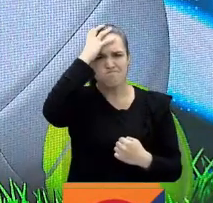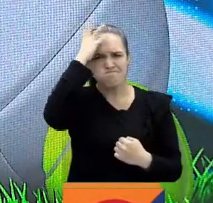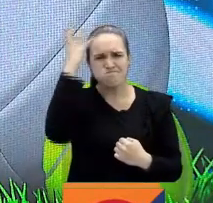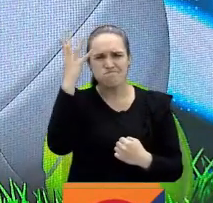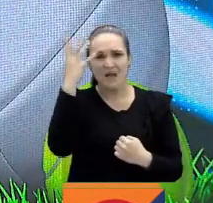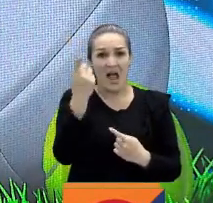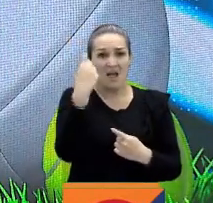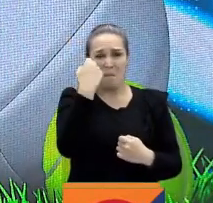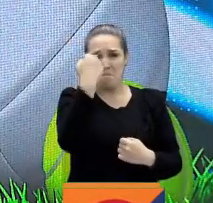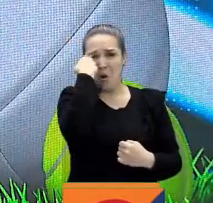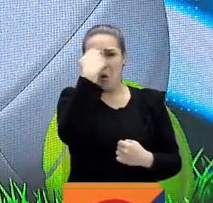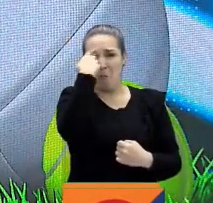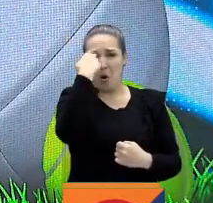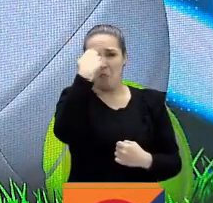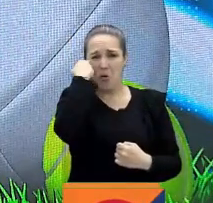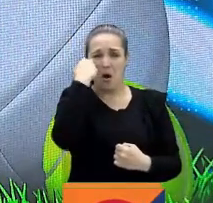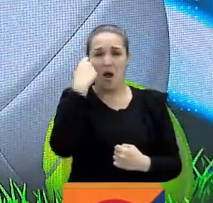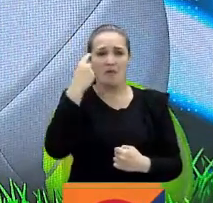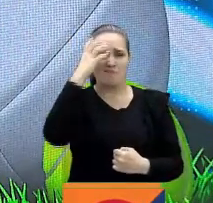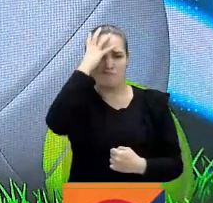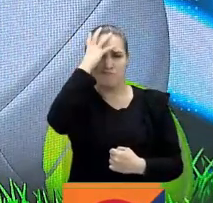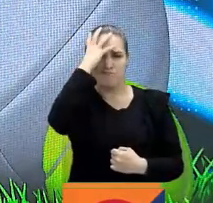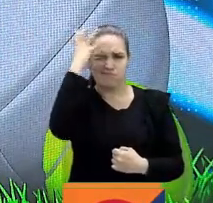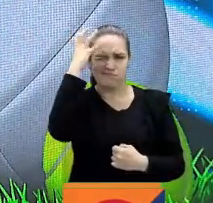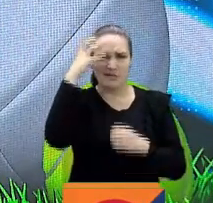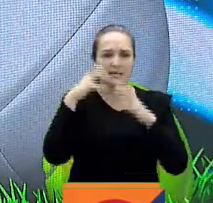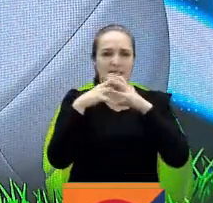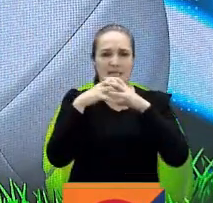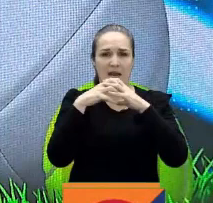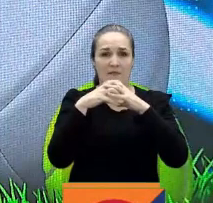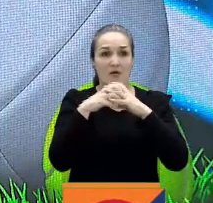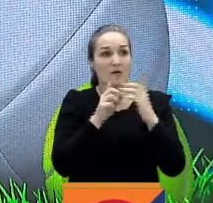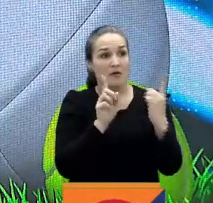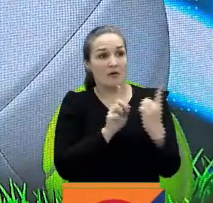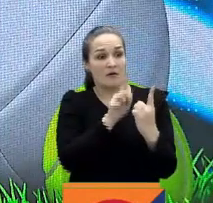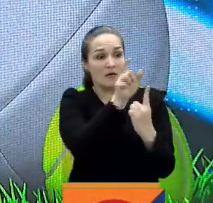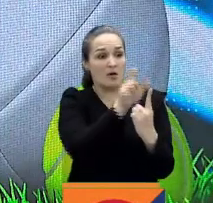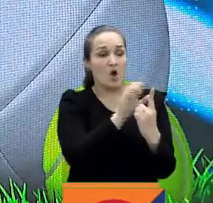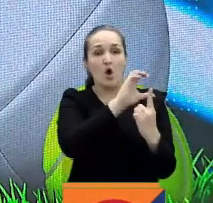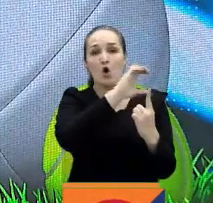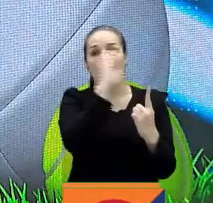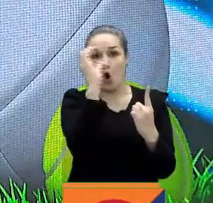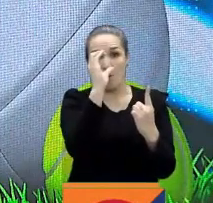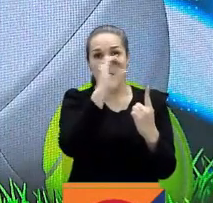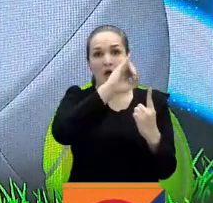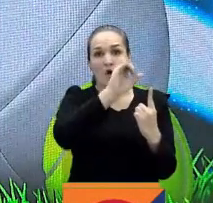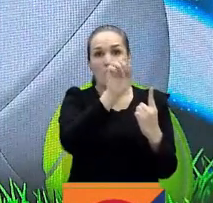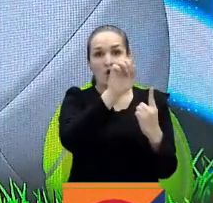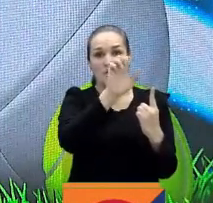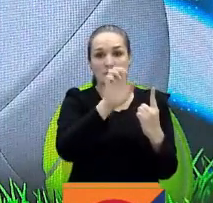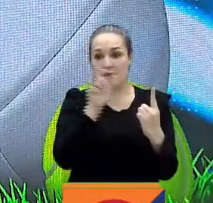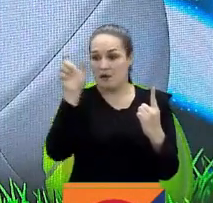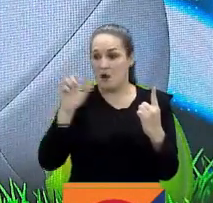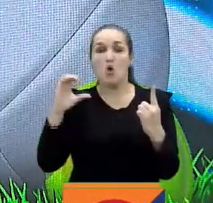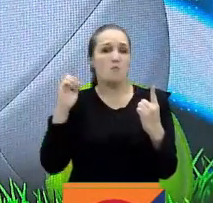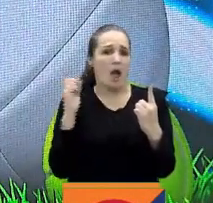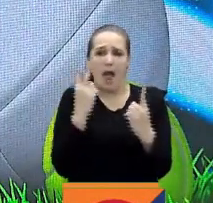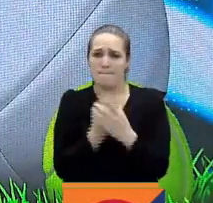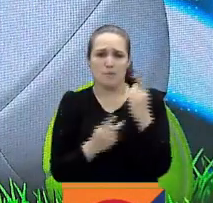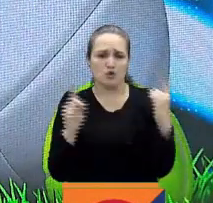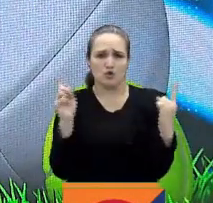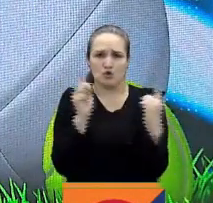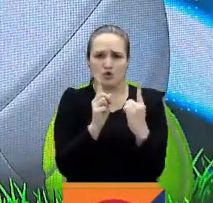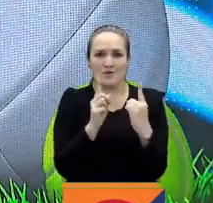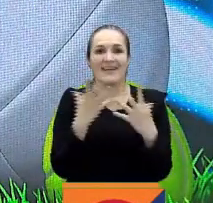los golpes recibidos en la pelea en la que enfrentó al también colombiano José Muñoz por el título colombiano de las 140 libras. Aquí tenemos la historia